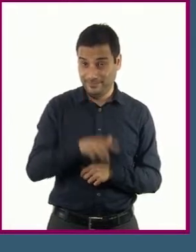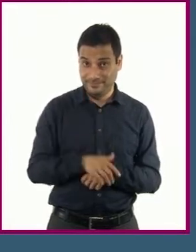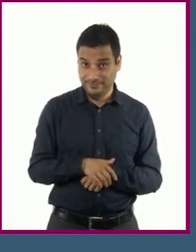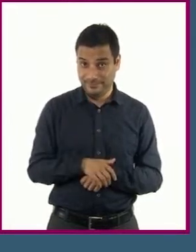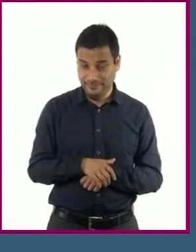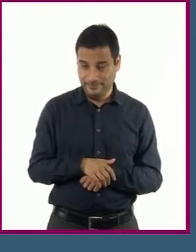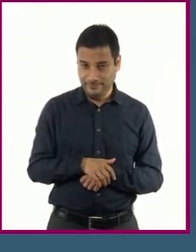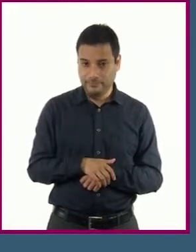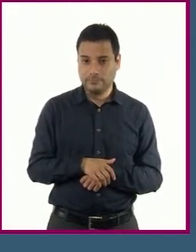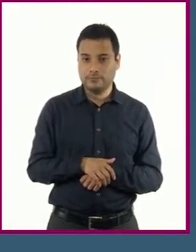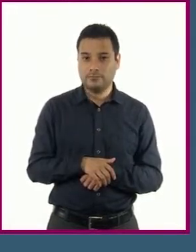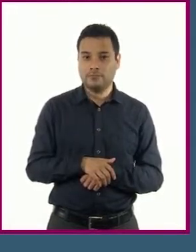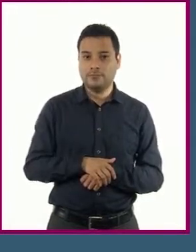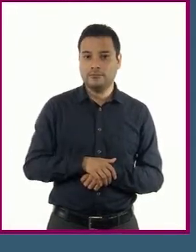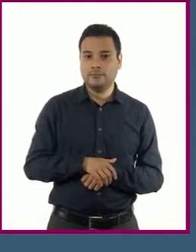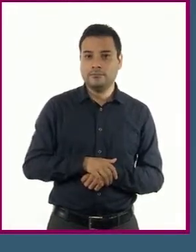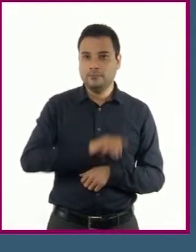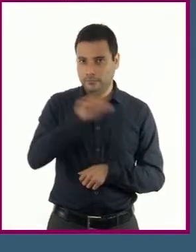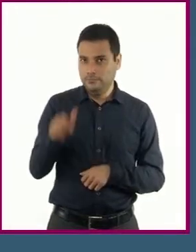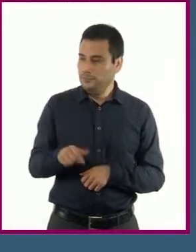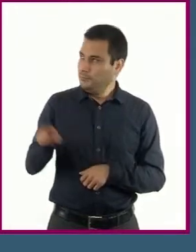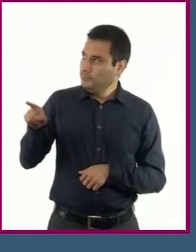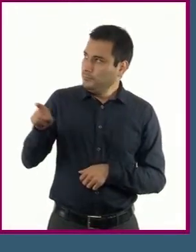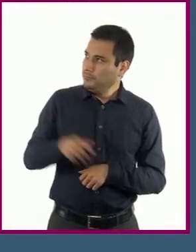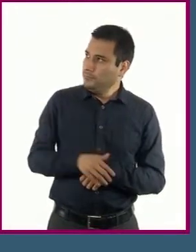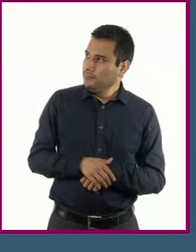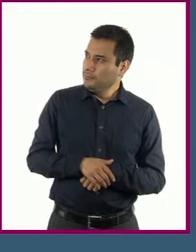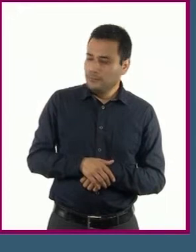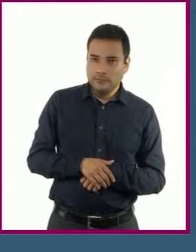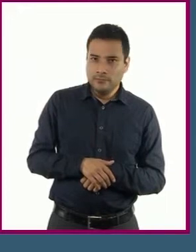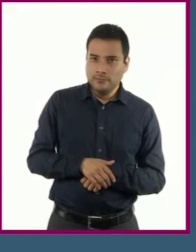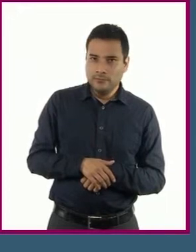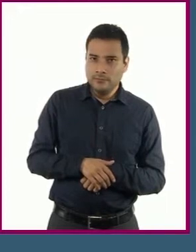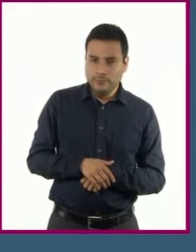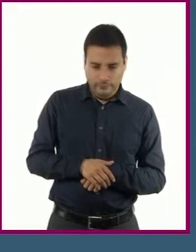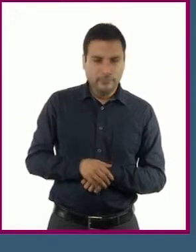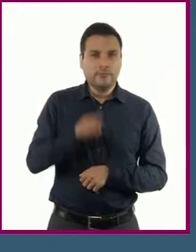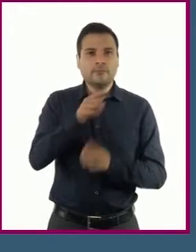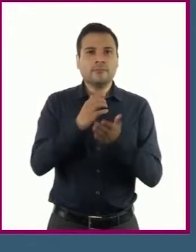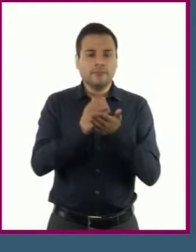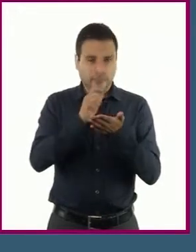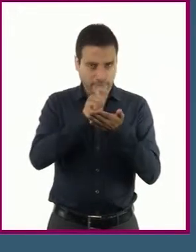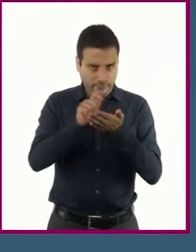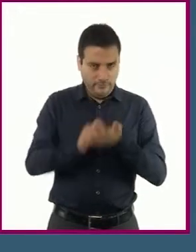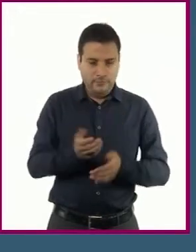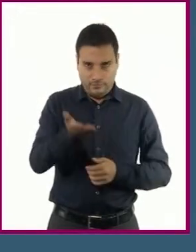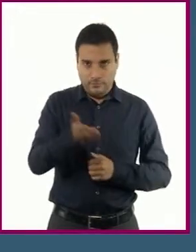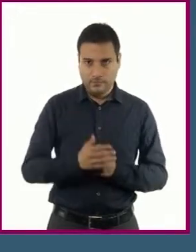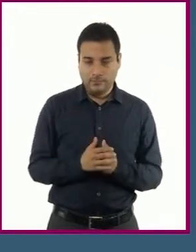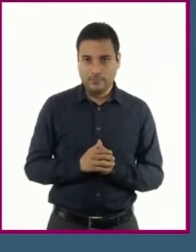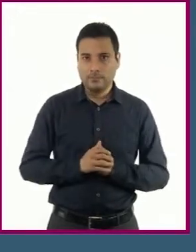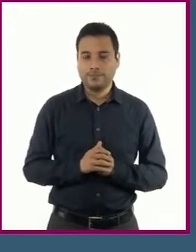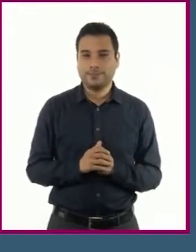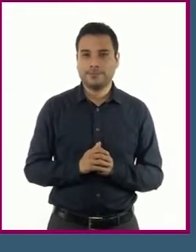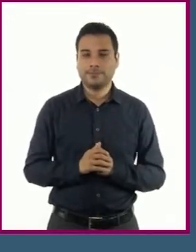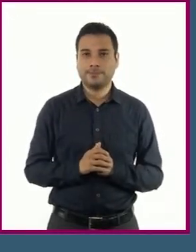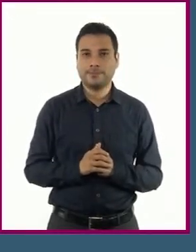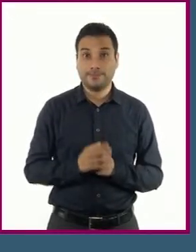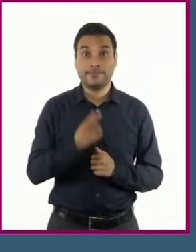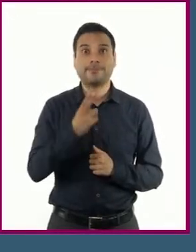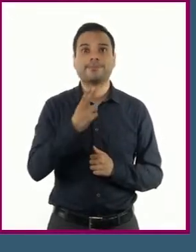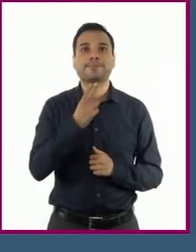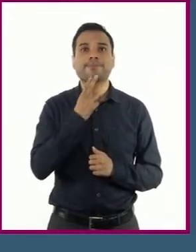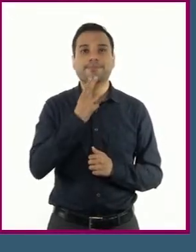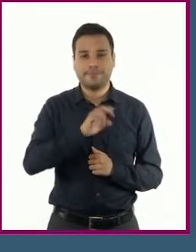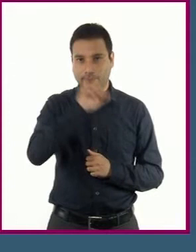de sustancia por gramos entre un mol es igual a masa. Anoten en su cuaderno el factor de conversión, pues les será muy